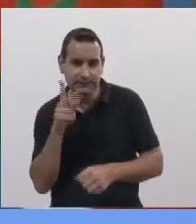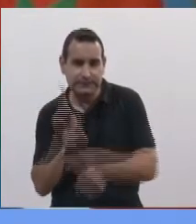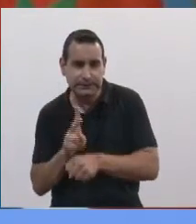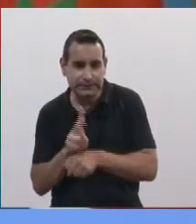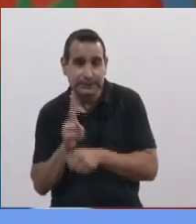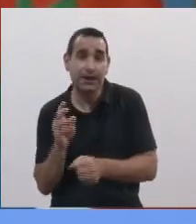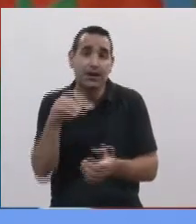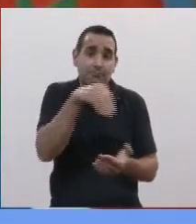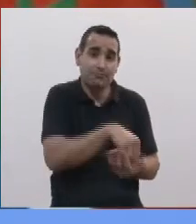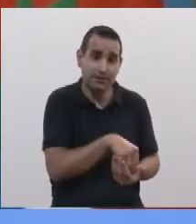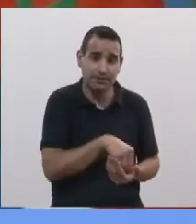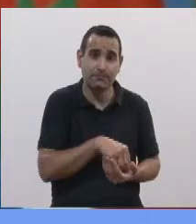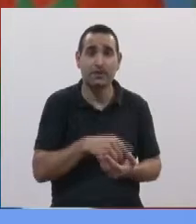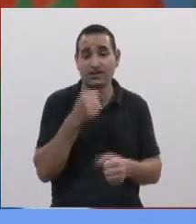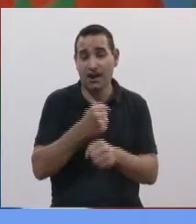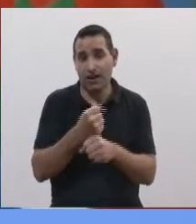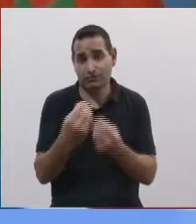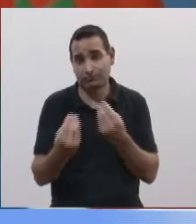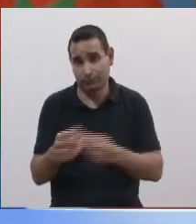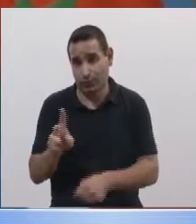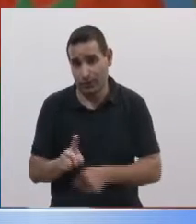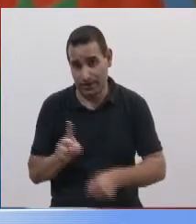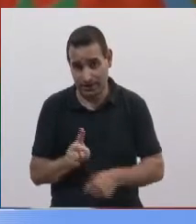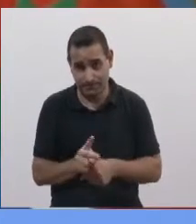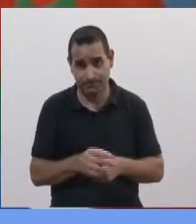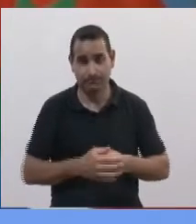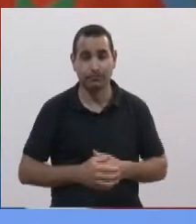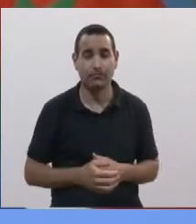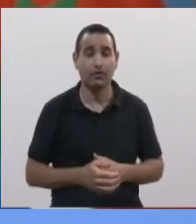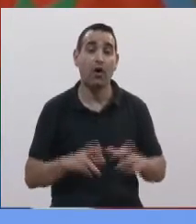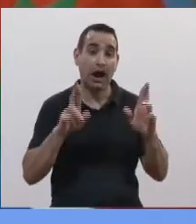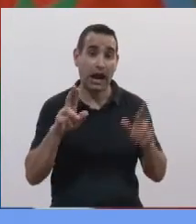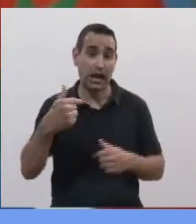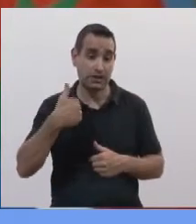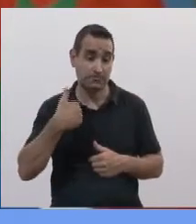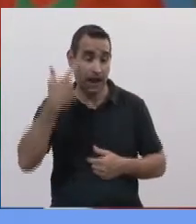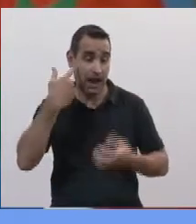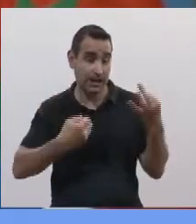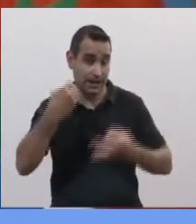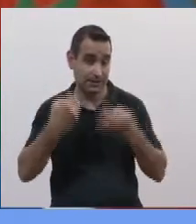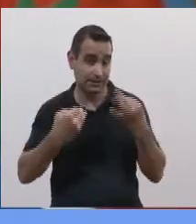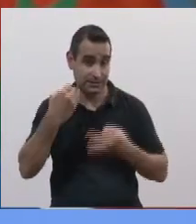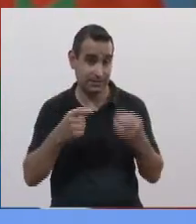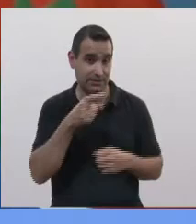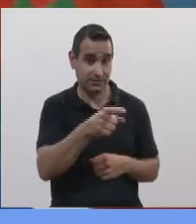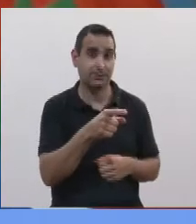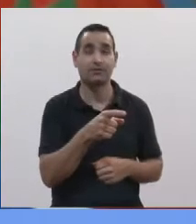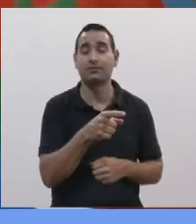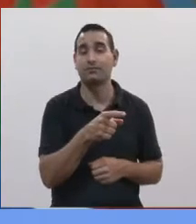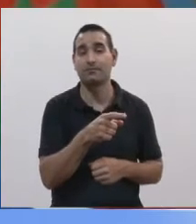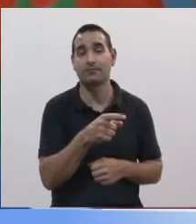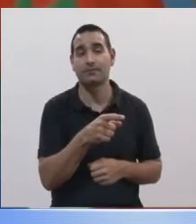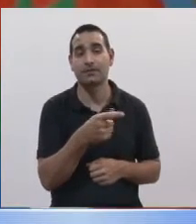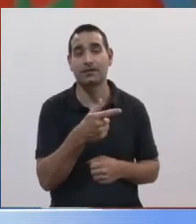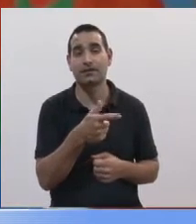sino es mantener fuentes de trabajo. Espero que este análisis que dijo la licenciada Yaberta